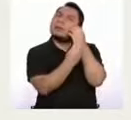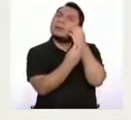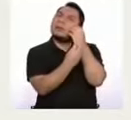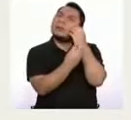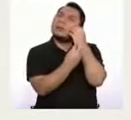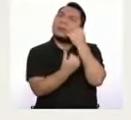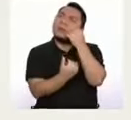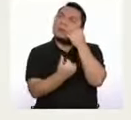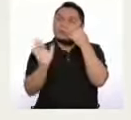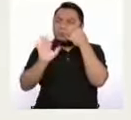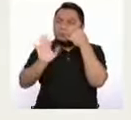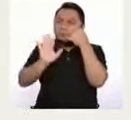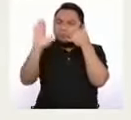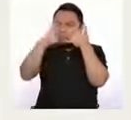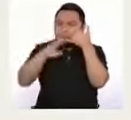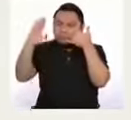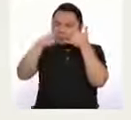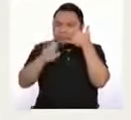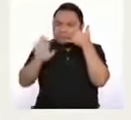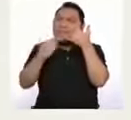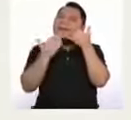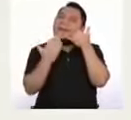No te preocupes. Gracias.